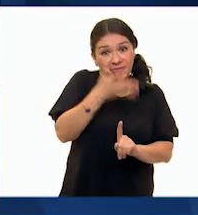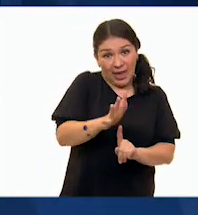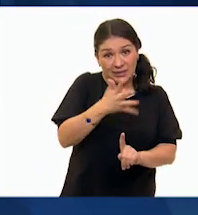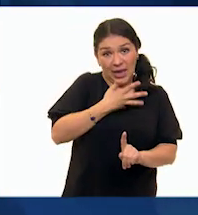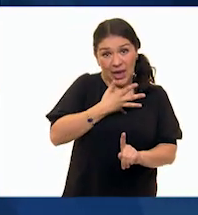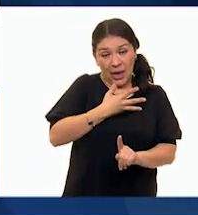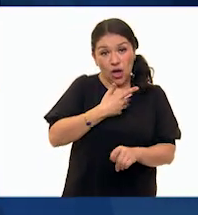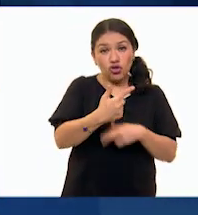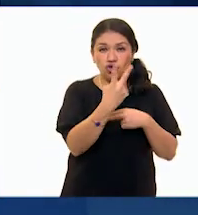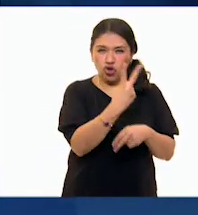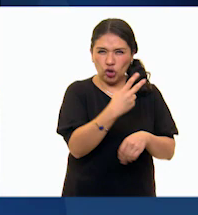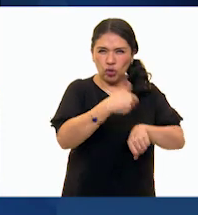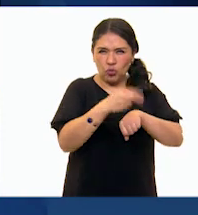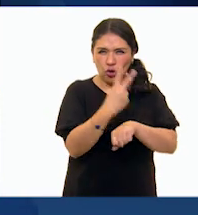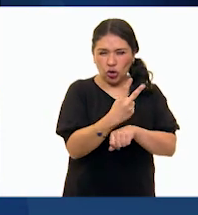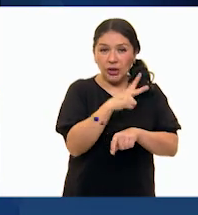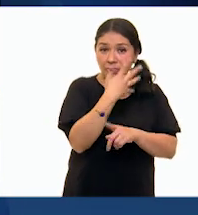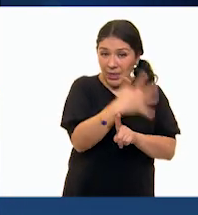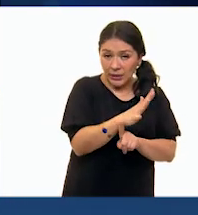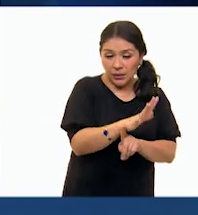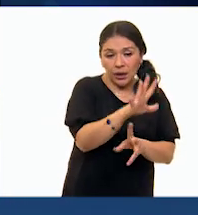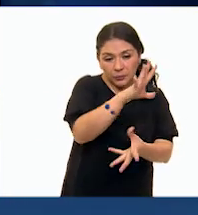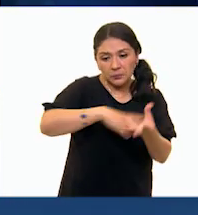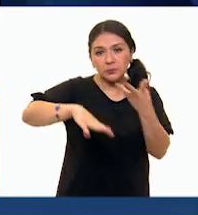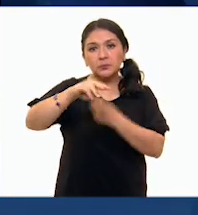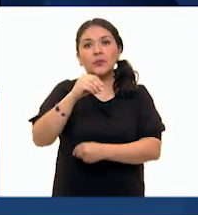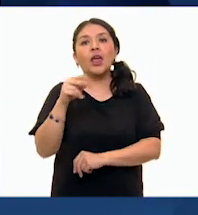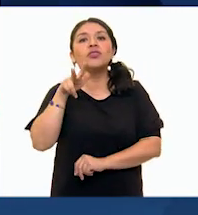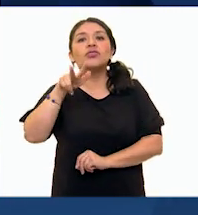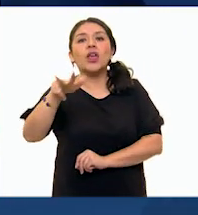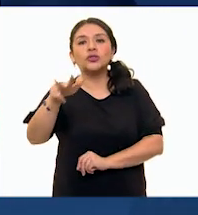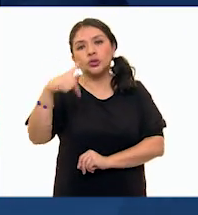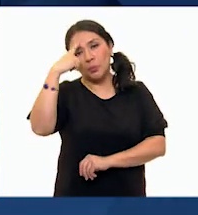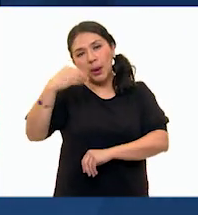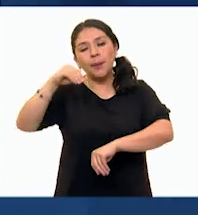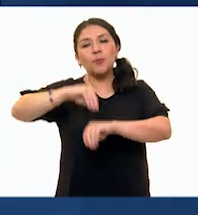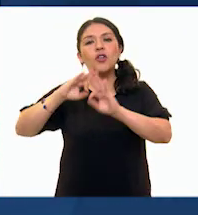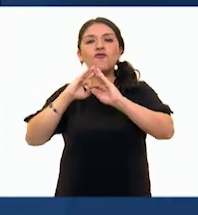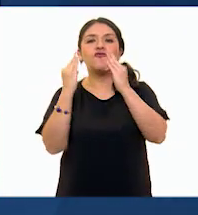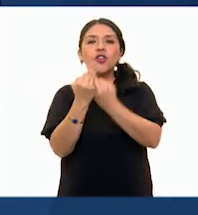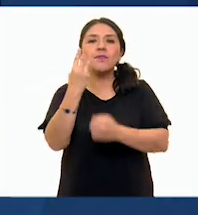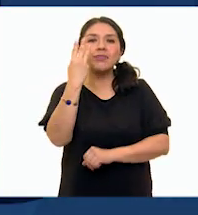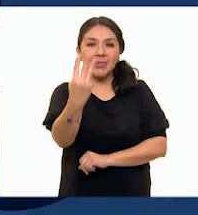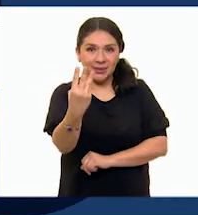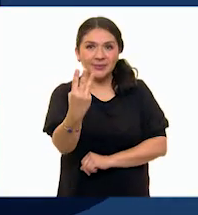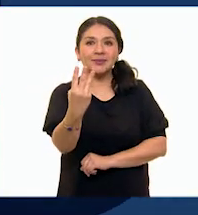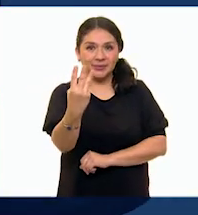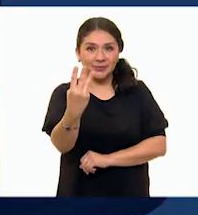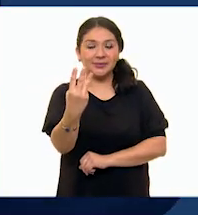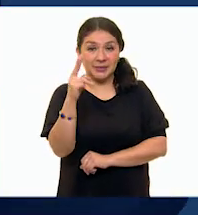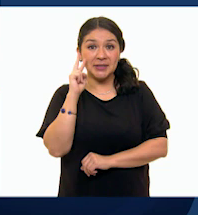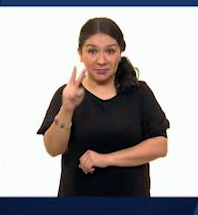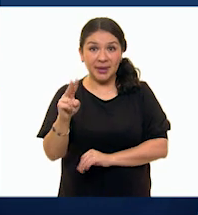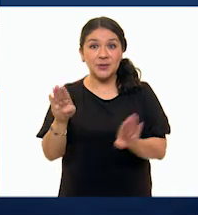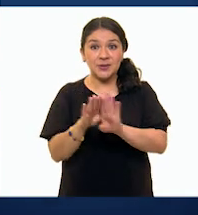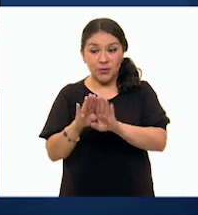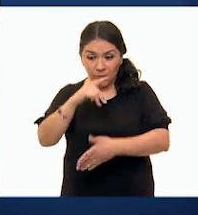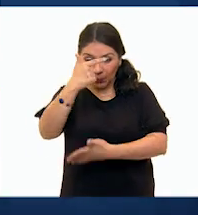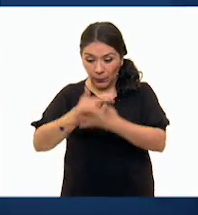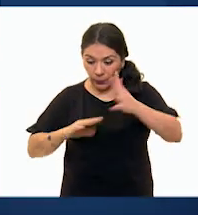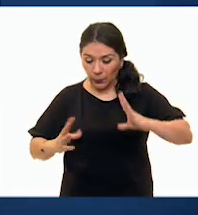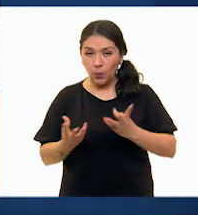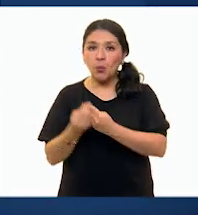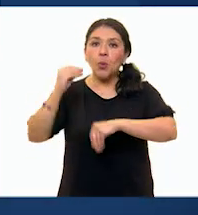la figura 2 a 18 cerillos para formar la figura 3. Y ahora se aumentaron en total, como lo habíamos dicho,